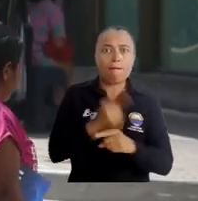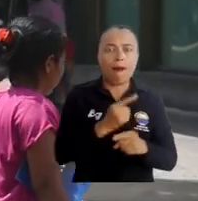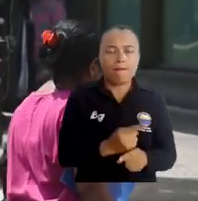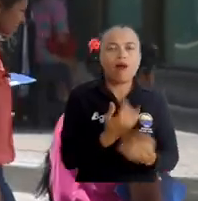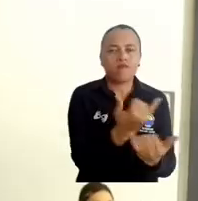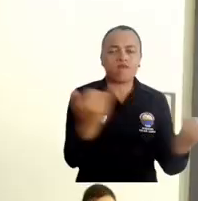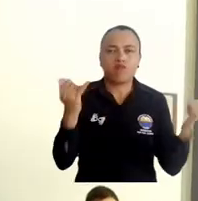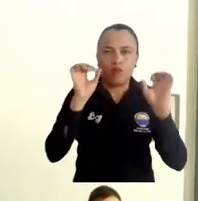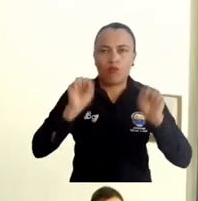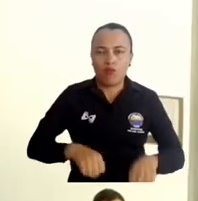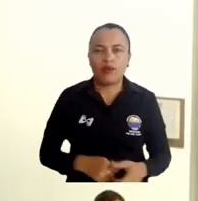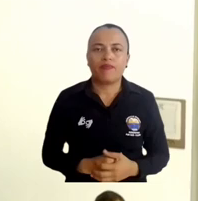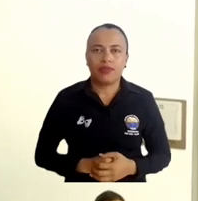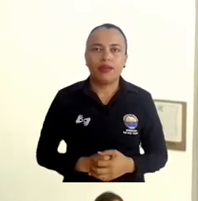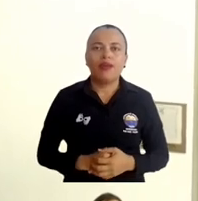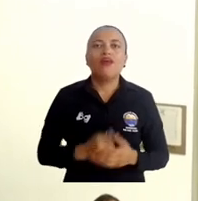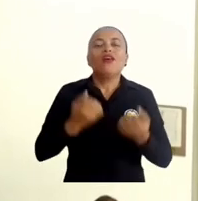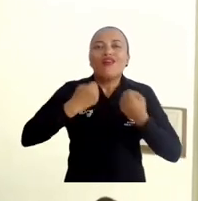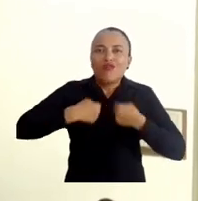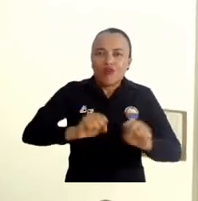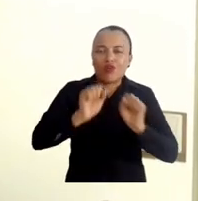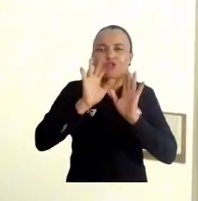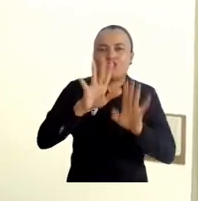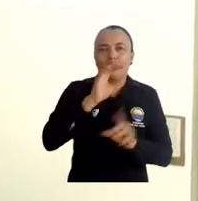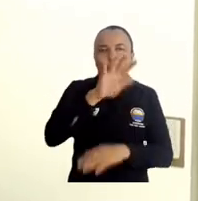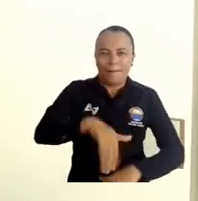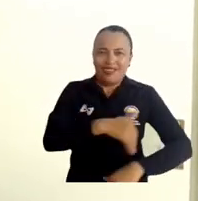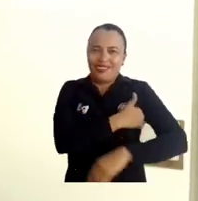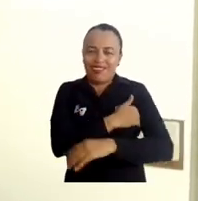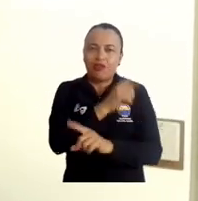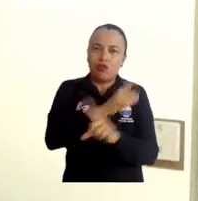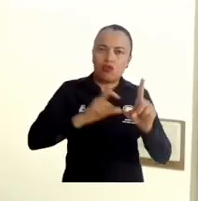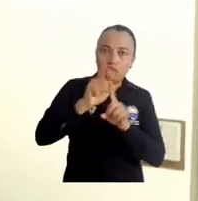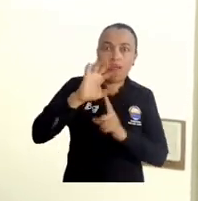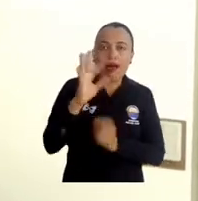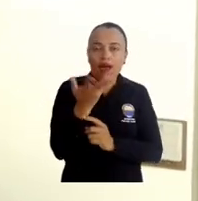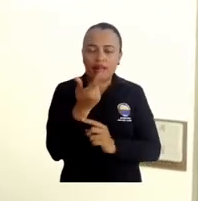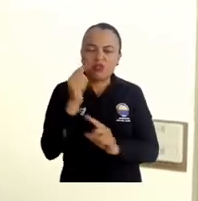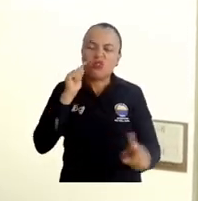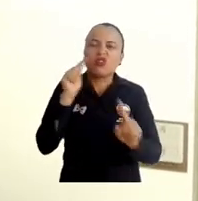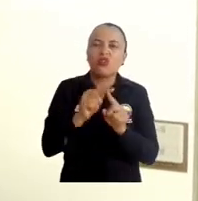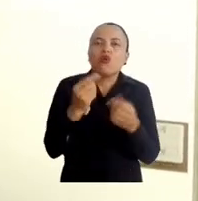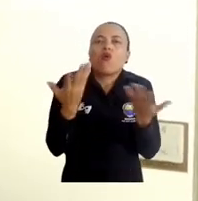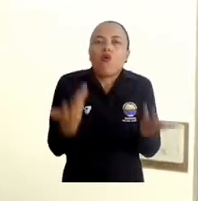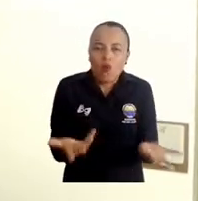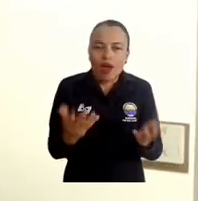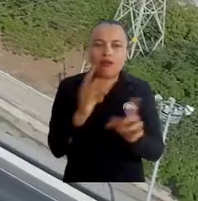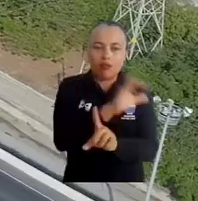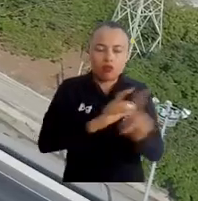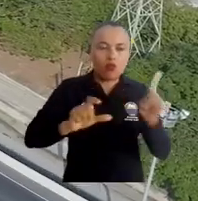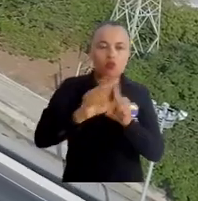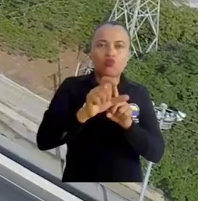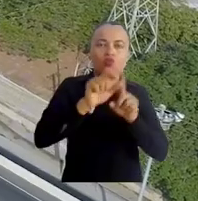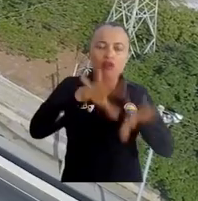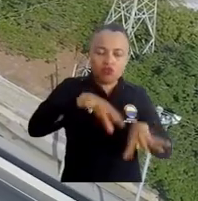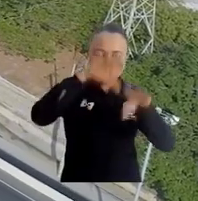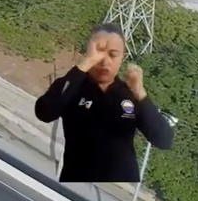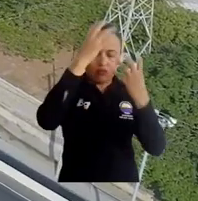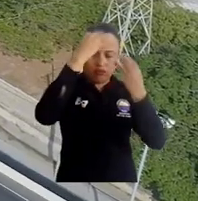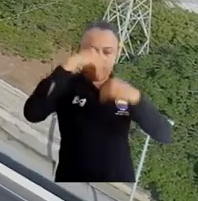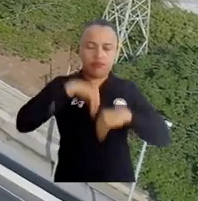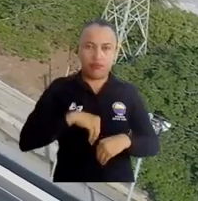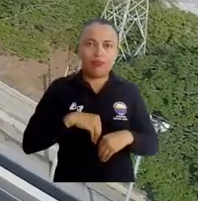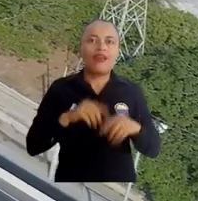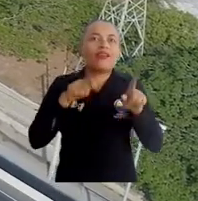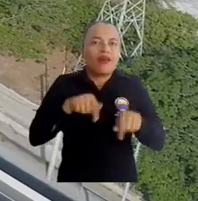en la realidad. Hace parte del esfuerzo que el Ministerio de la Cultura, las Artes y los Saberes viene haciendo por territorializar la cultura, reconocimientos